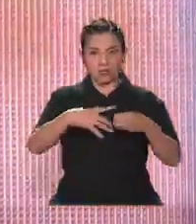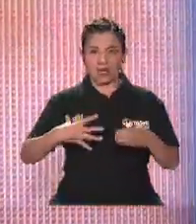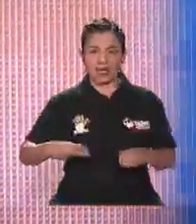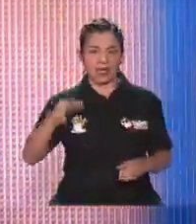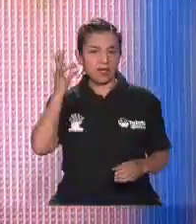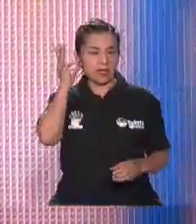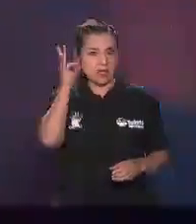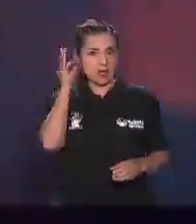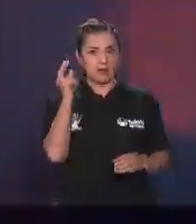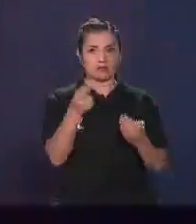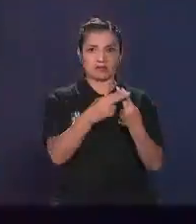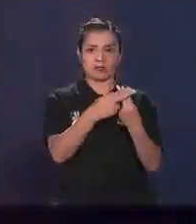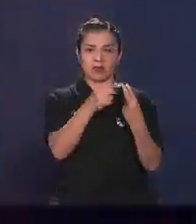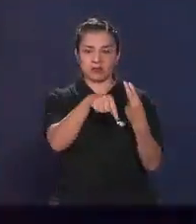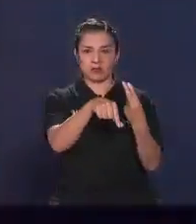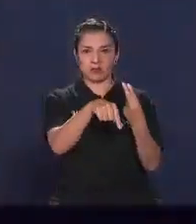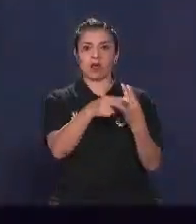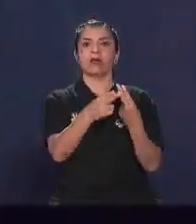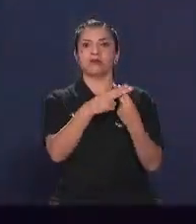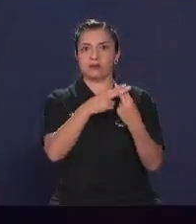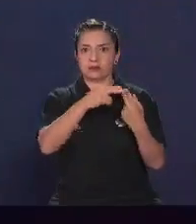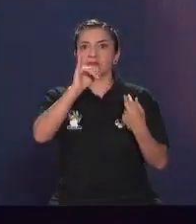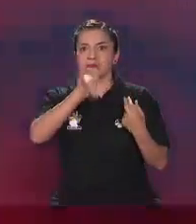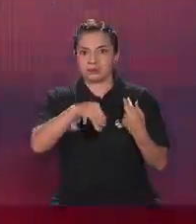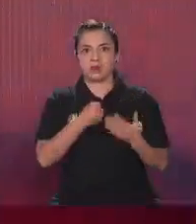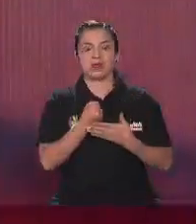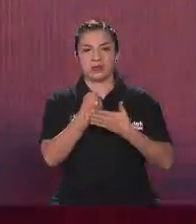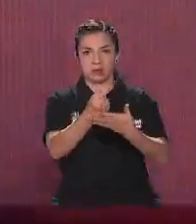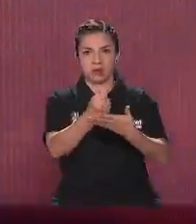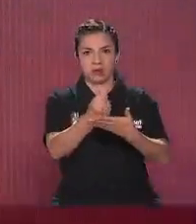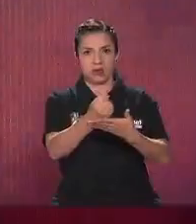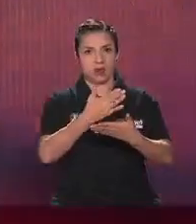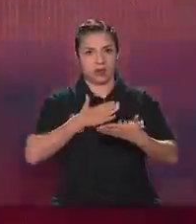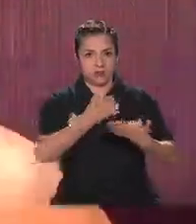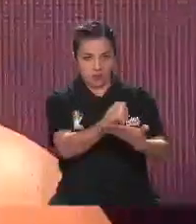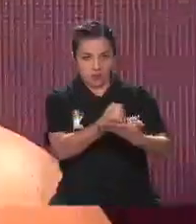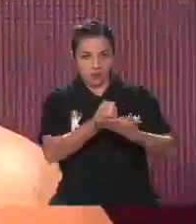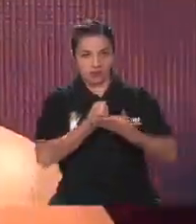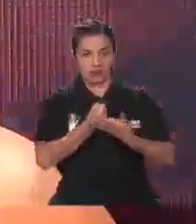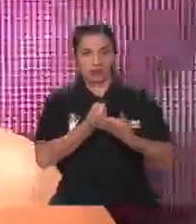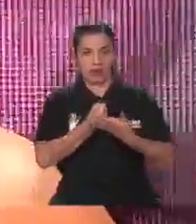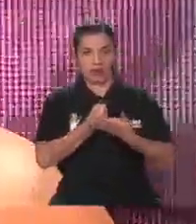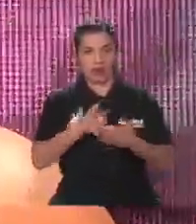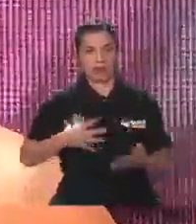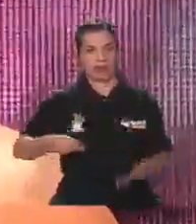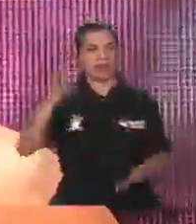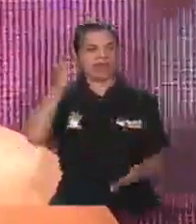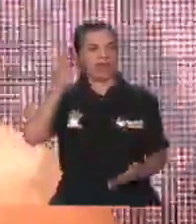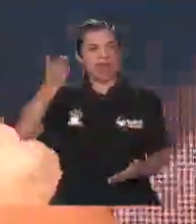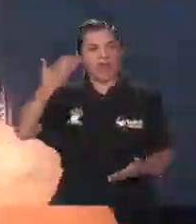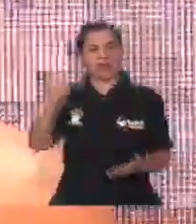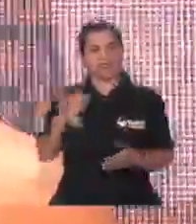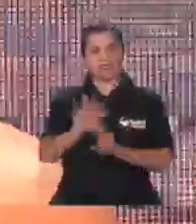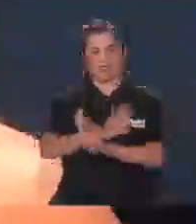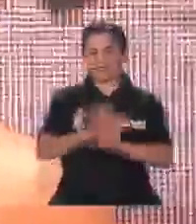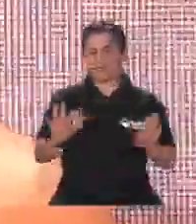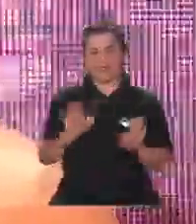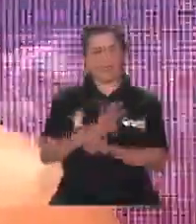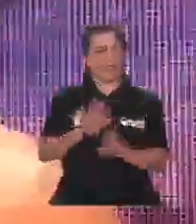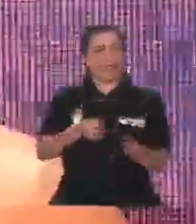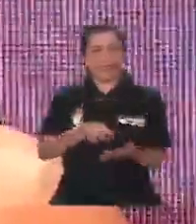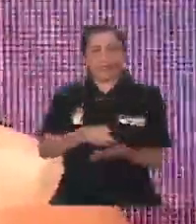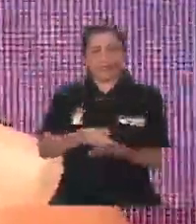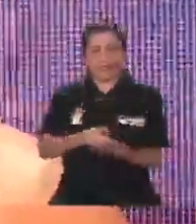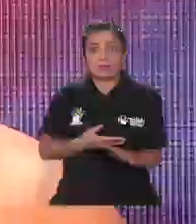todo. Sí sirve, a mí me sirvió. Mi hija no hacía nada. Y ahora sé de